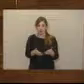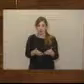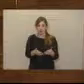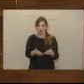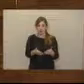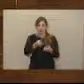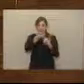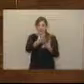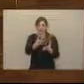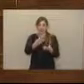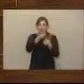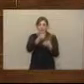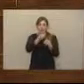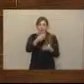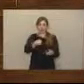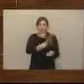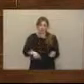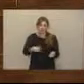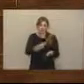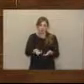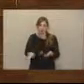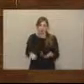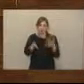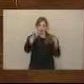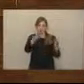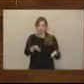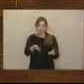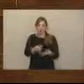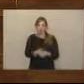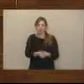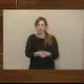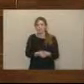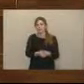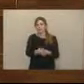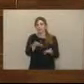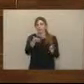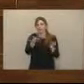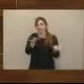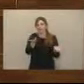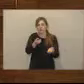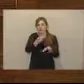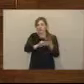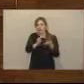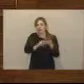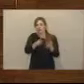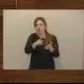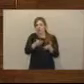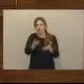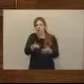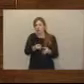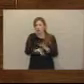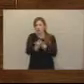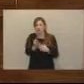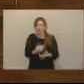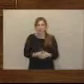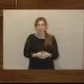le recomiendo que hablen antes y que ustedes escriban lo que les pase, ¿no? No sé